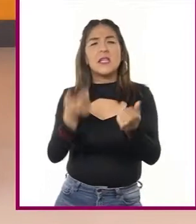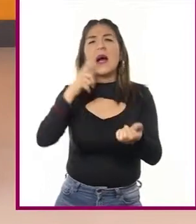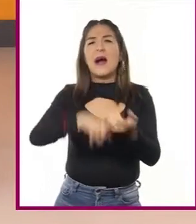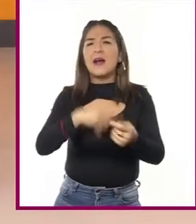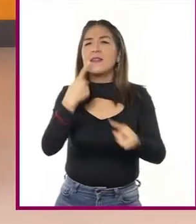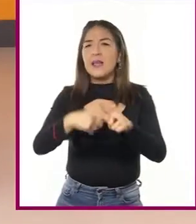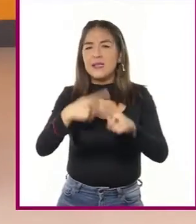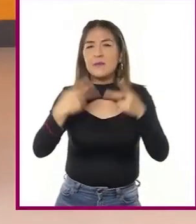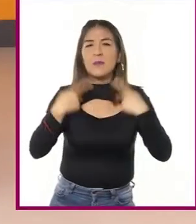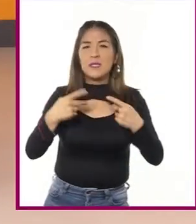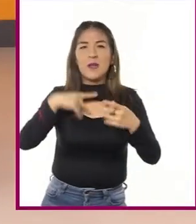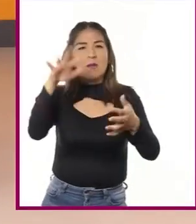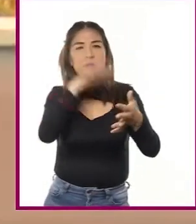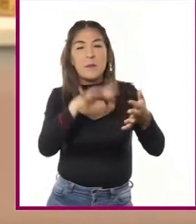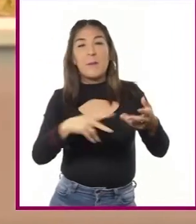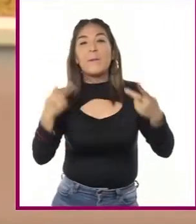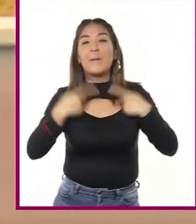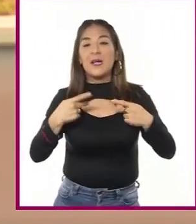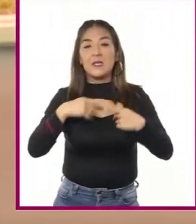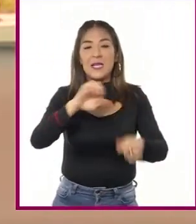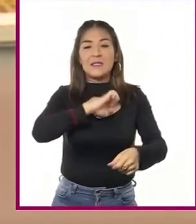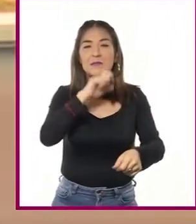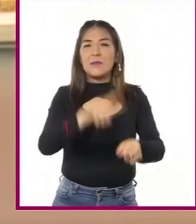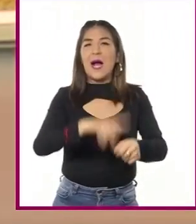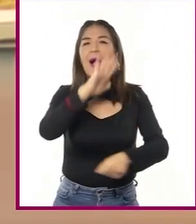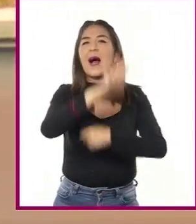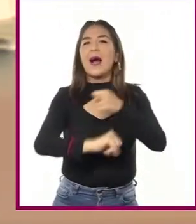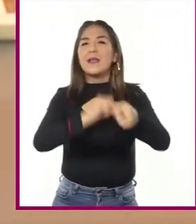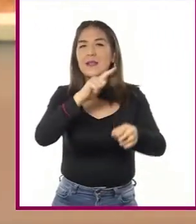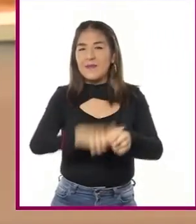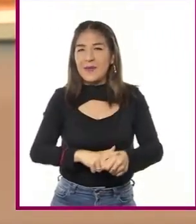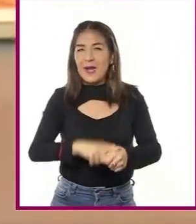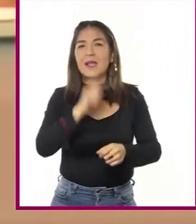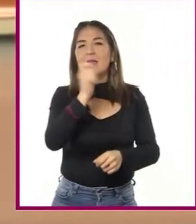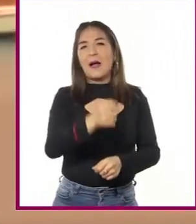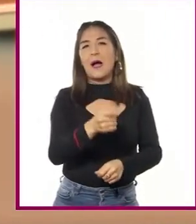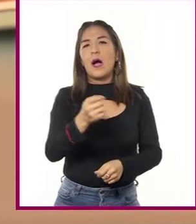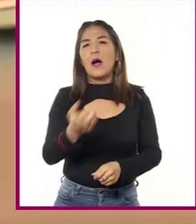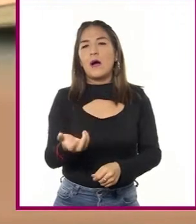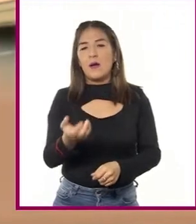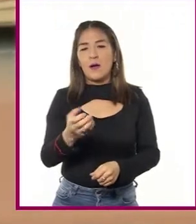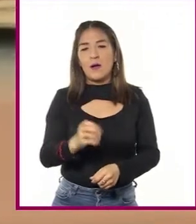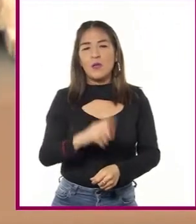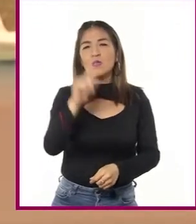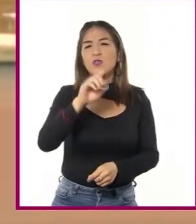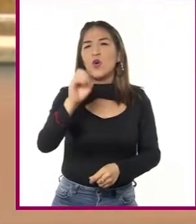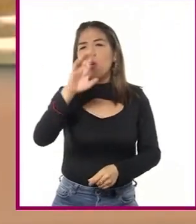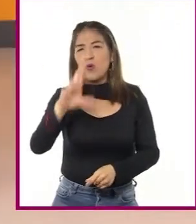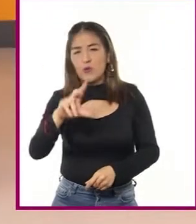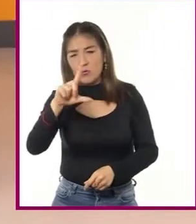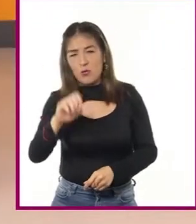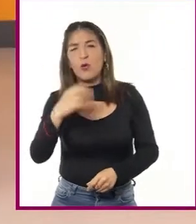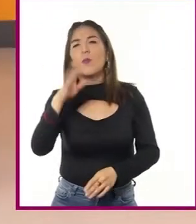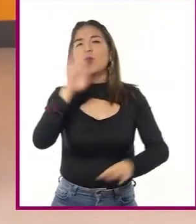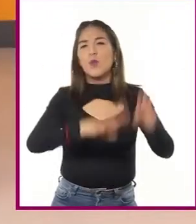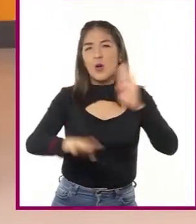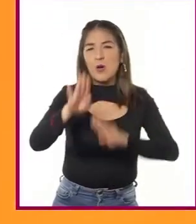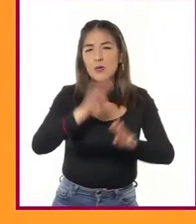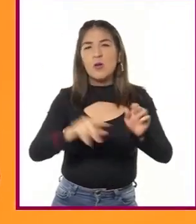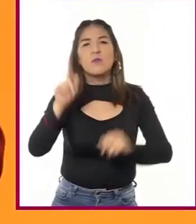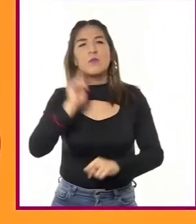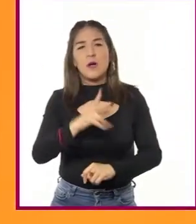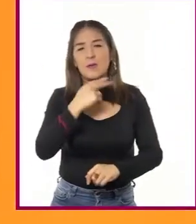dirigidas a las y los especialistas en animales, como lo pueden ser los zoólogos, biólogos, biólogas, entre